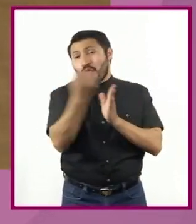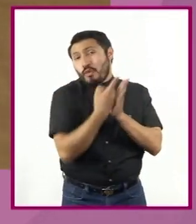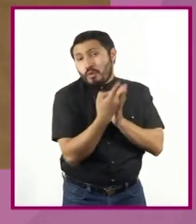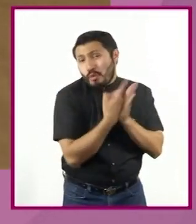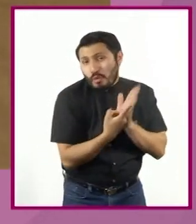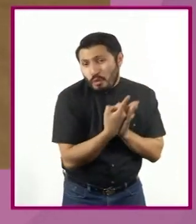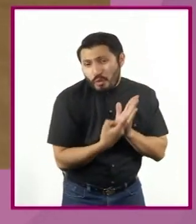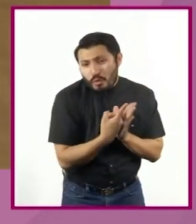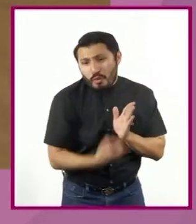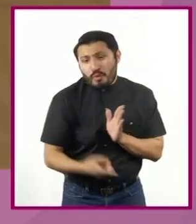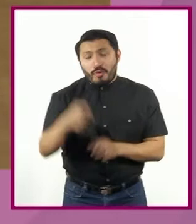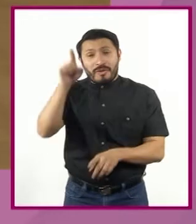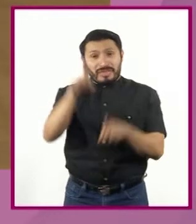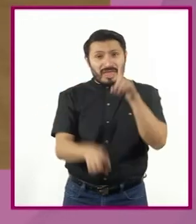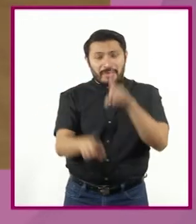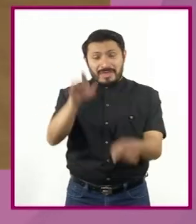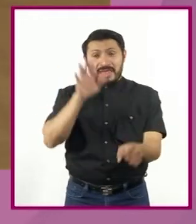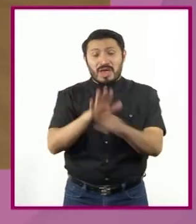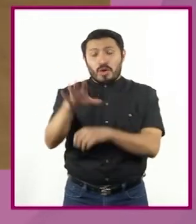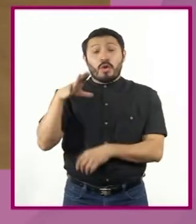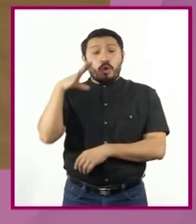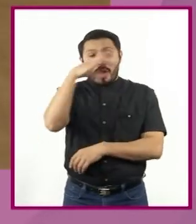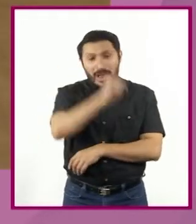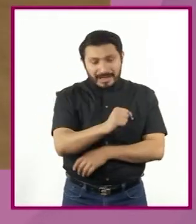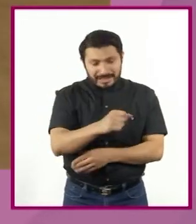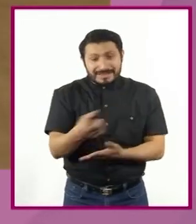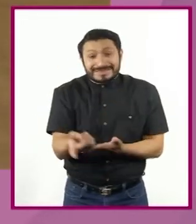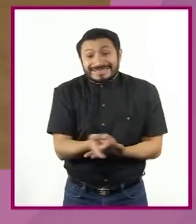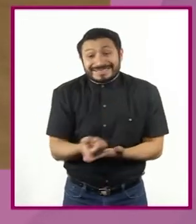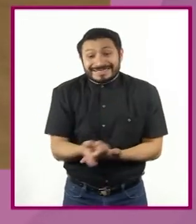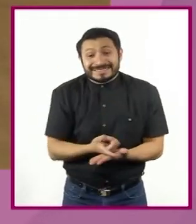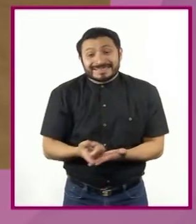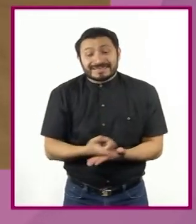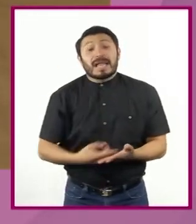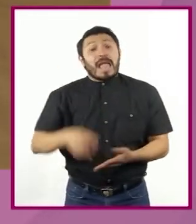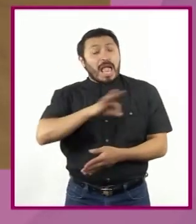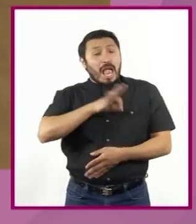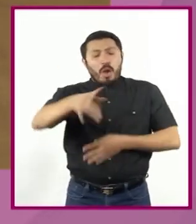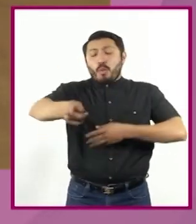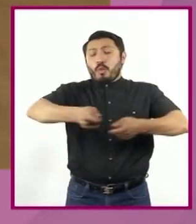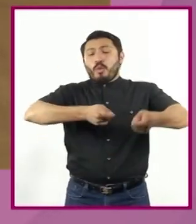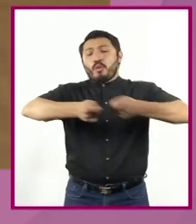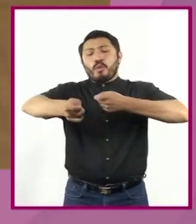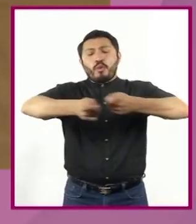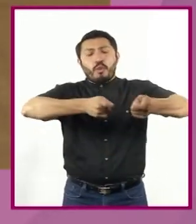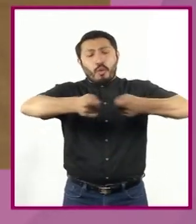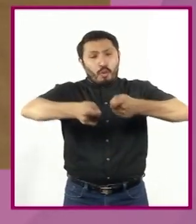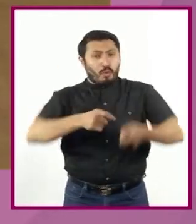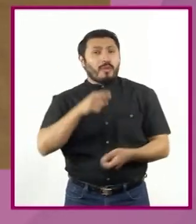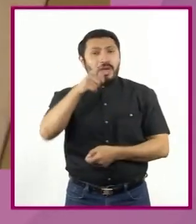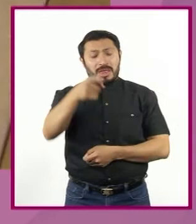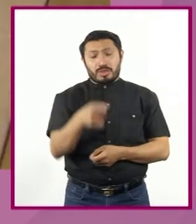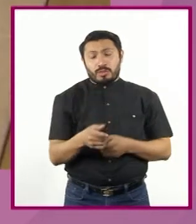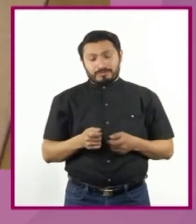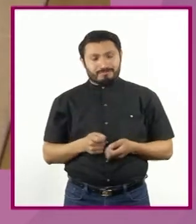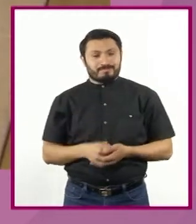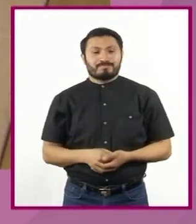de la intensidad del calor, el cual se puede regular mediante los